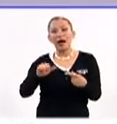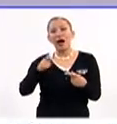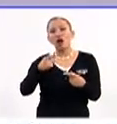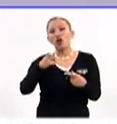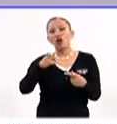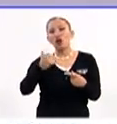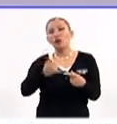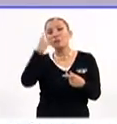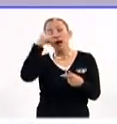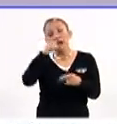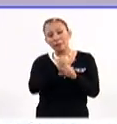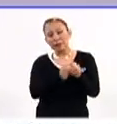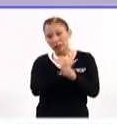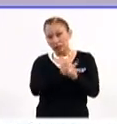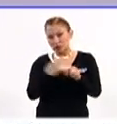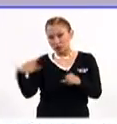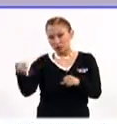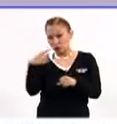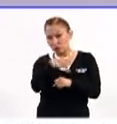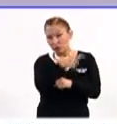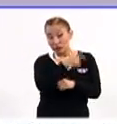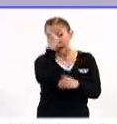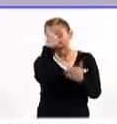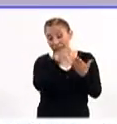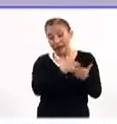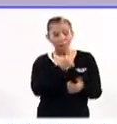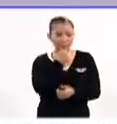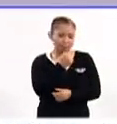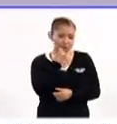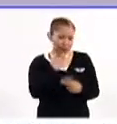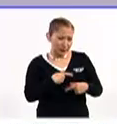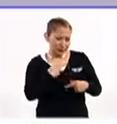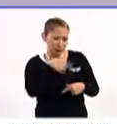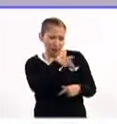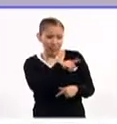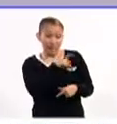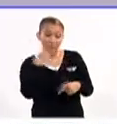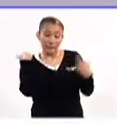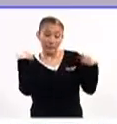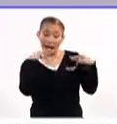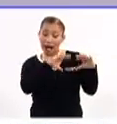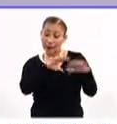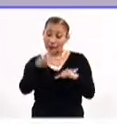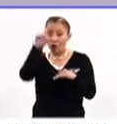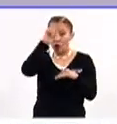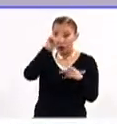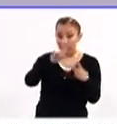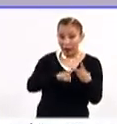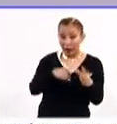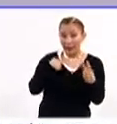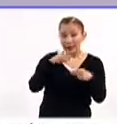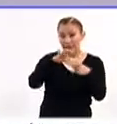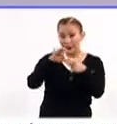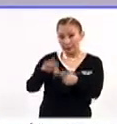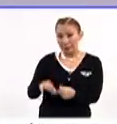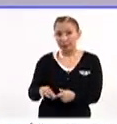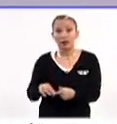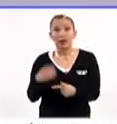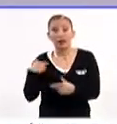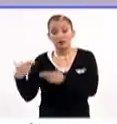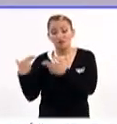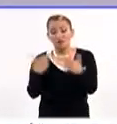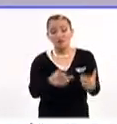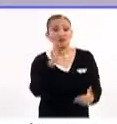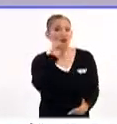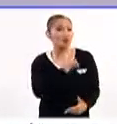como bandera para sus estudios, ya que consideraba que la ancianidad debe ser maestra, consejera y guía. El gran legado